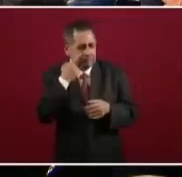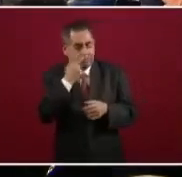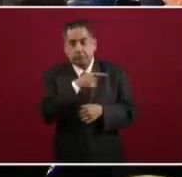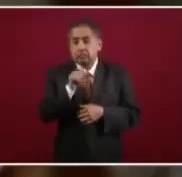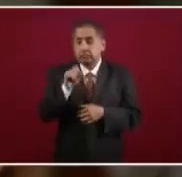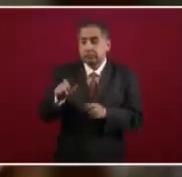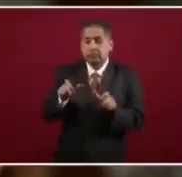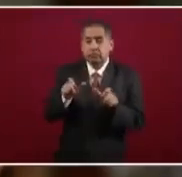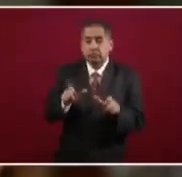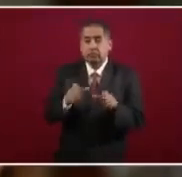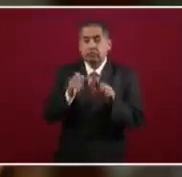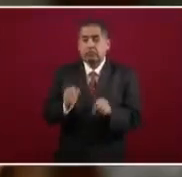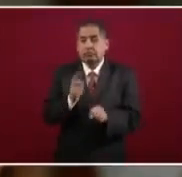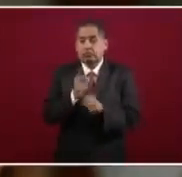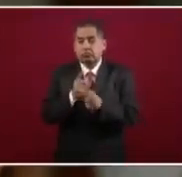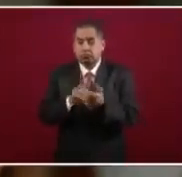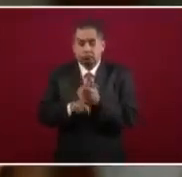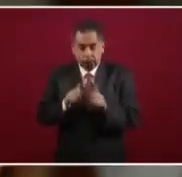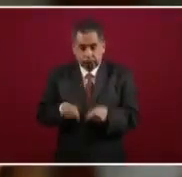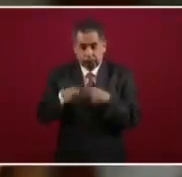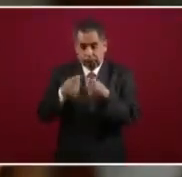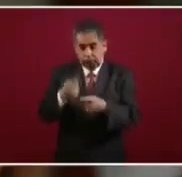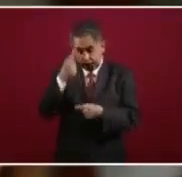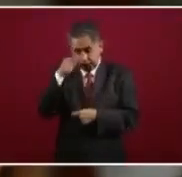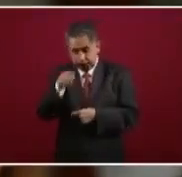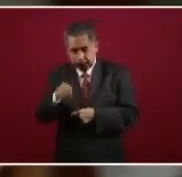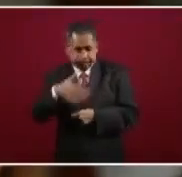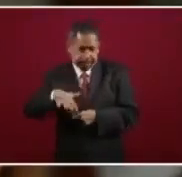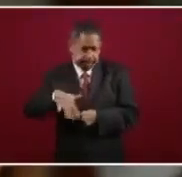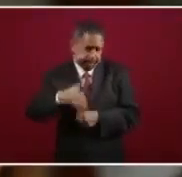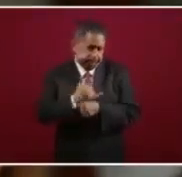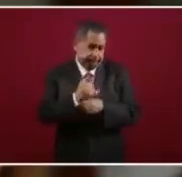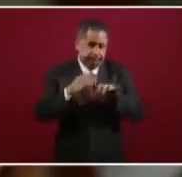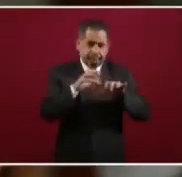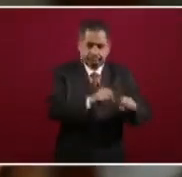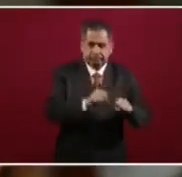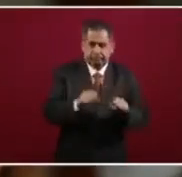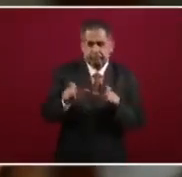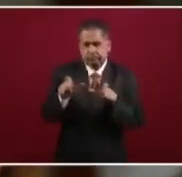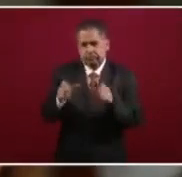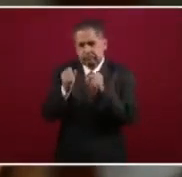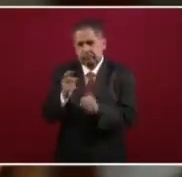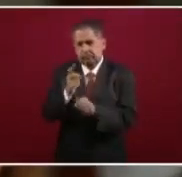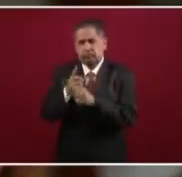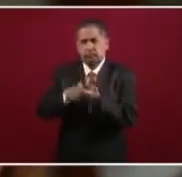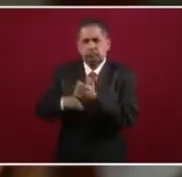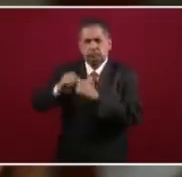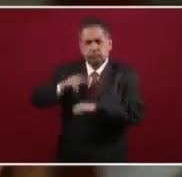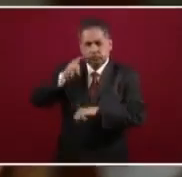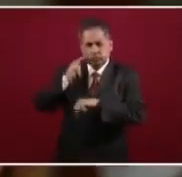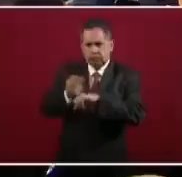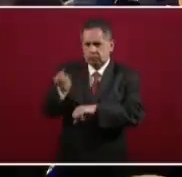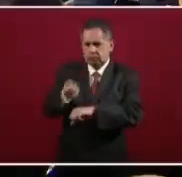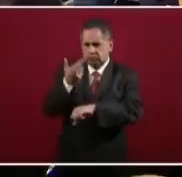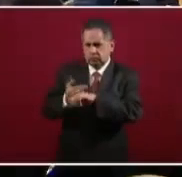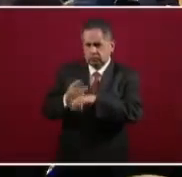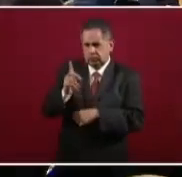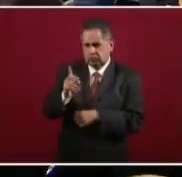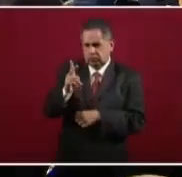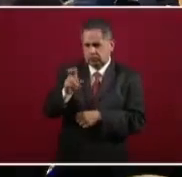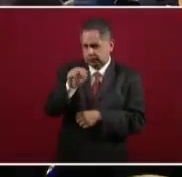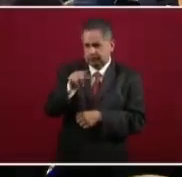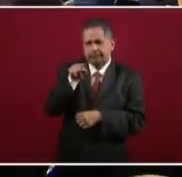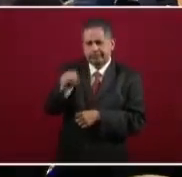de seguridad fue encomendada para esta investigación la guardia de seguridad que está a cargo desde el señor secretario duras